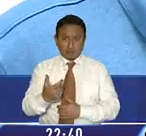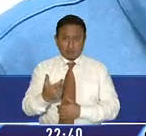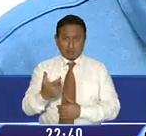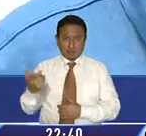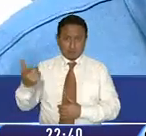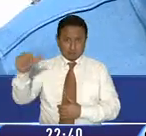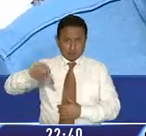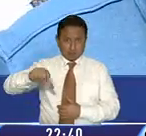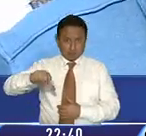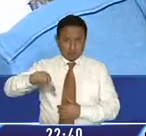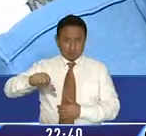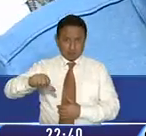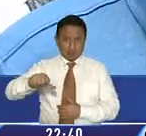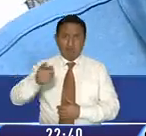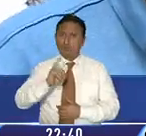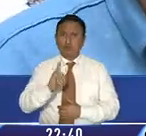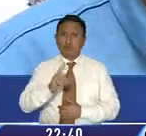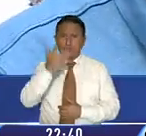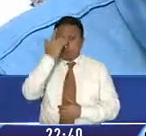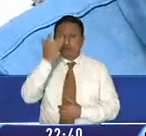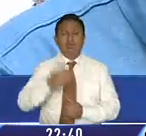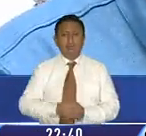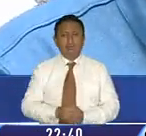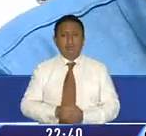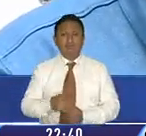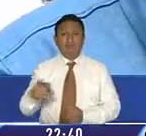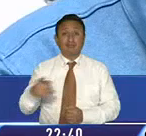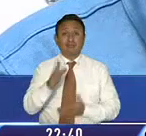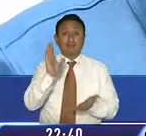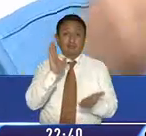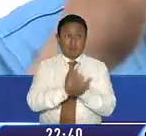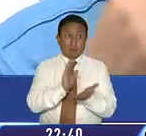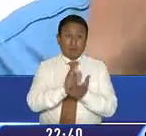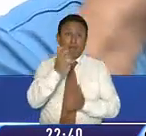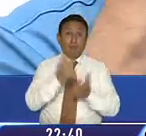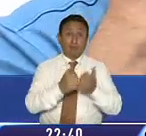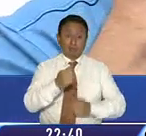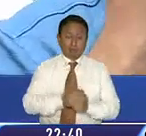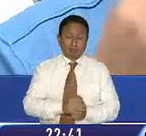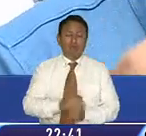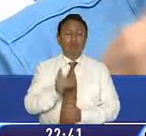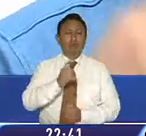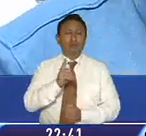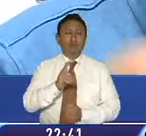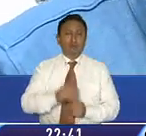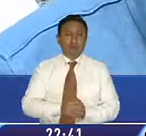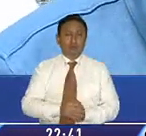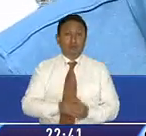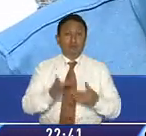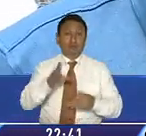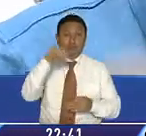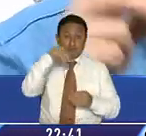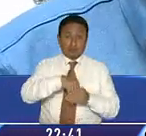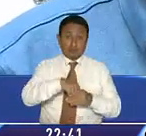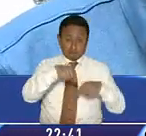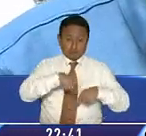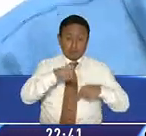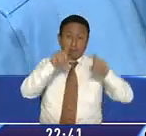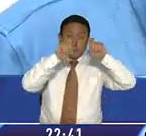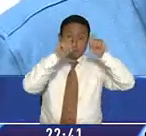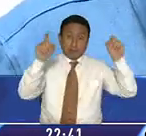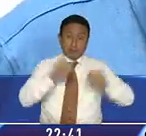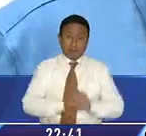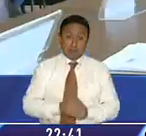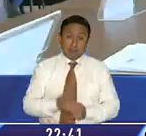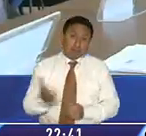eso? Evidentemente que no es conveniente, porque eso afecta a la seguridad social, cuando debería más bien instalarse aquí una empresa